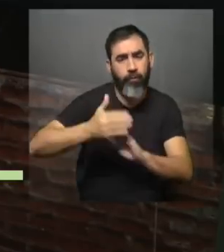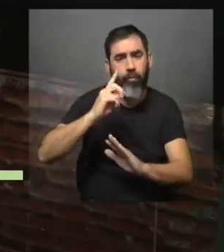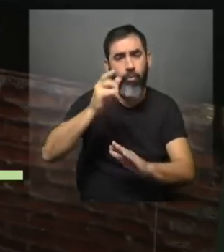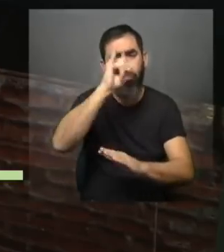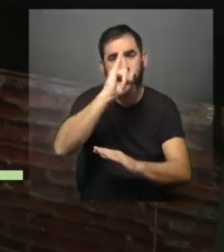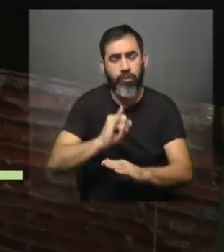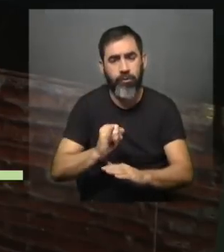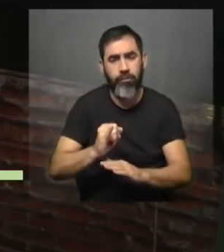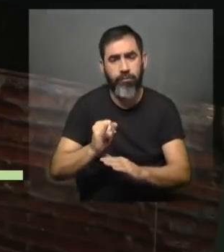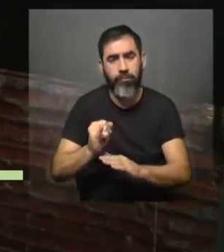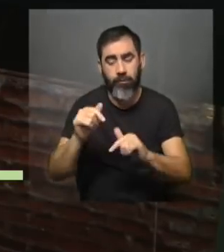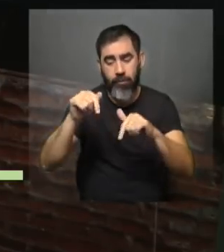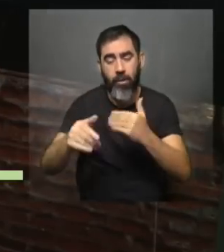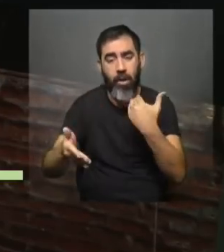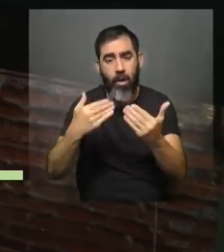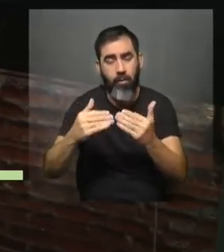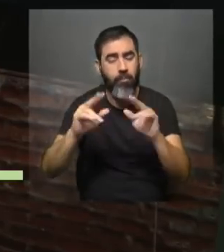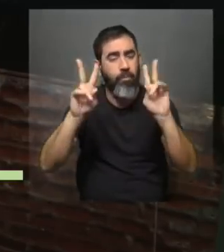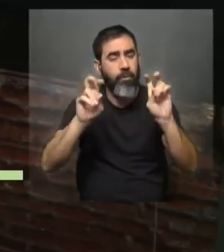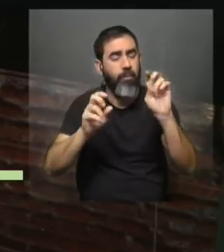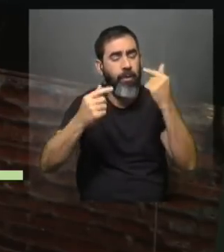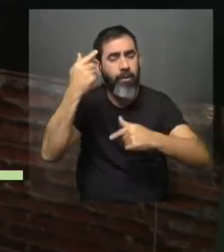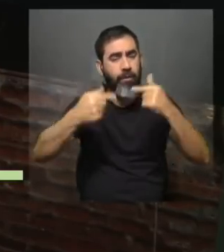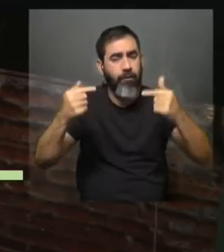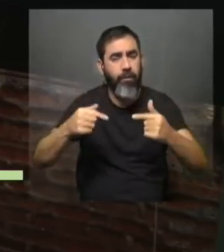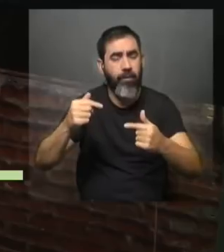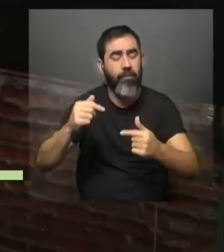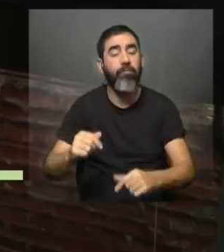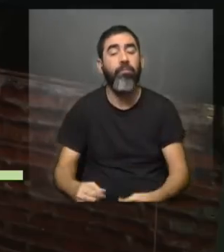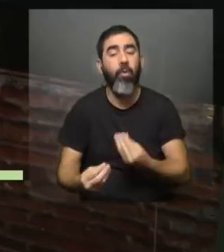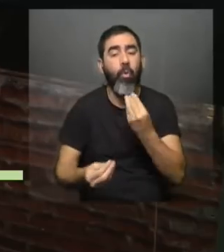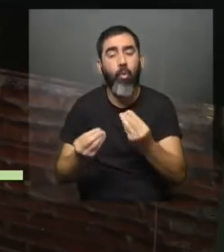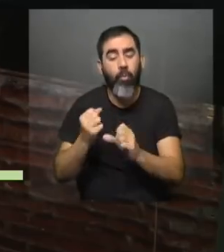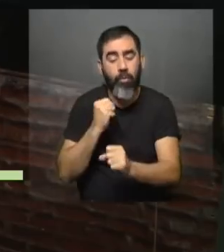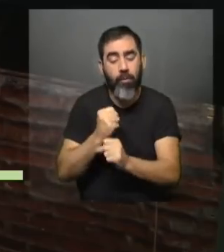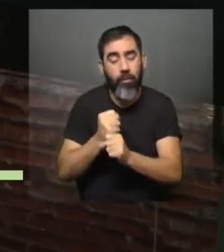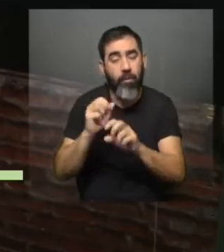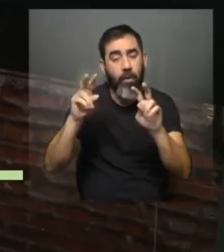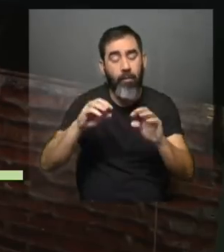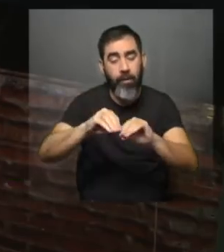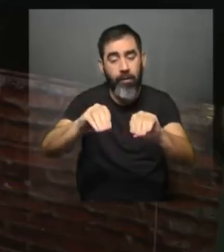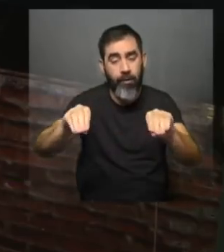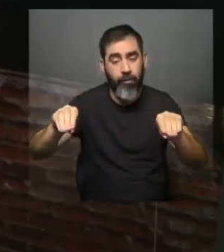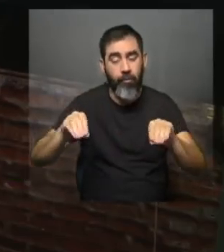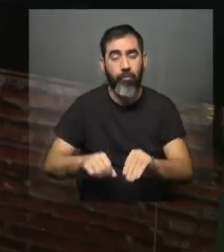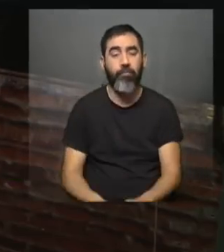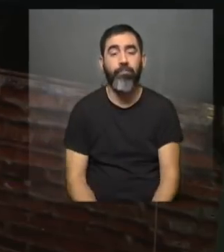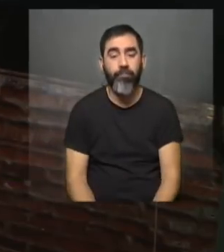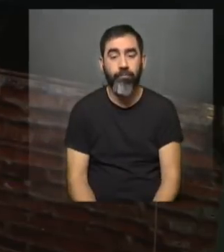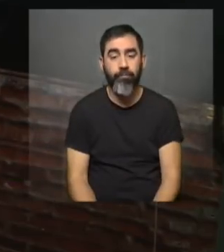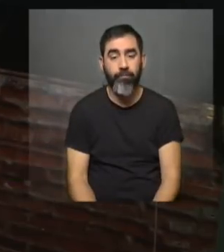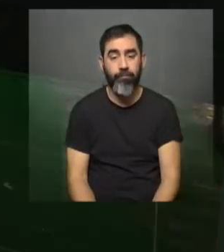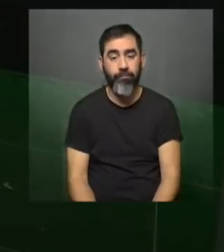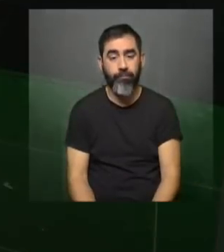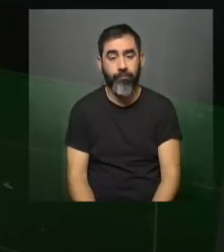Santiago González vamos a recibirlo aquí en tv ciudad para bueno conocer cuáles son sus prioridades Y cómo está trabajando en territorio más que nada y